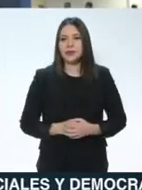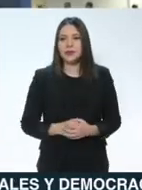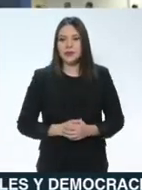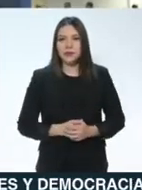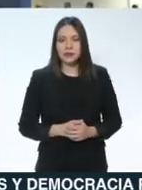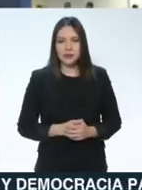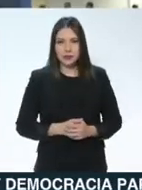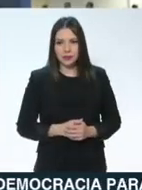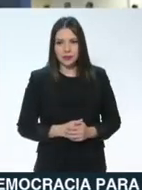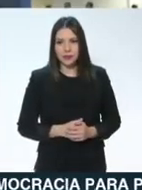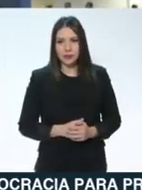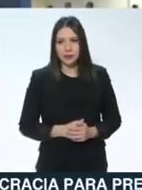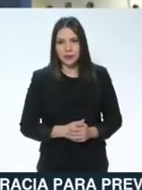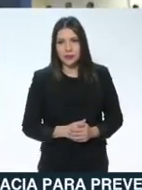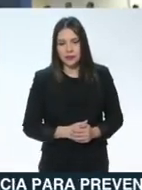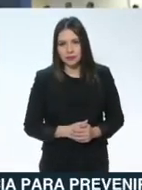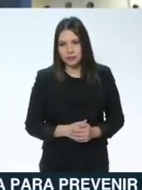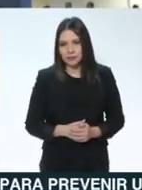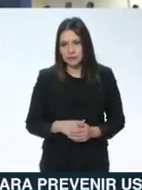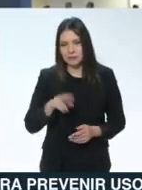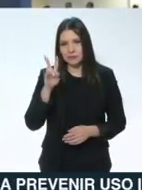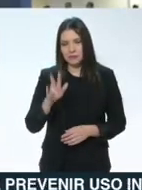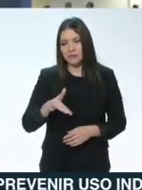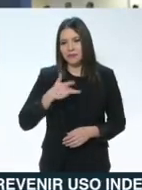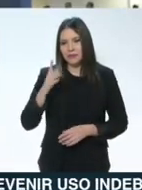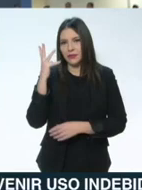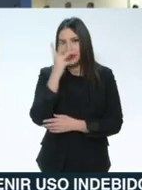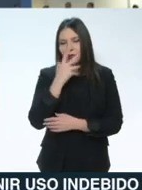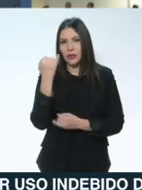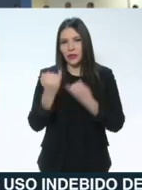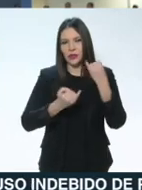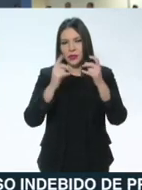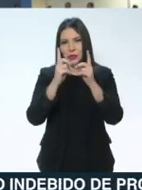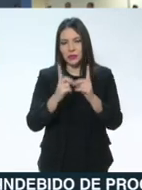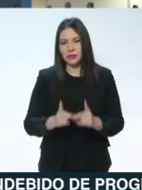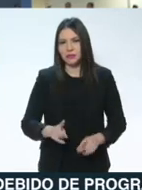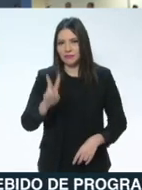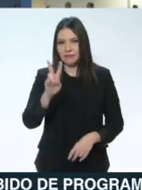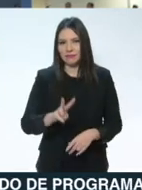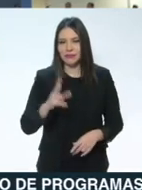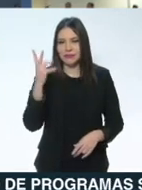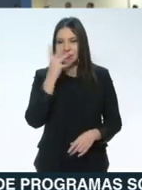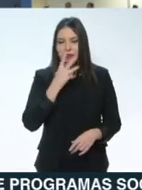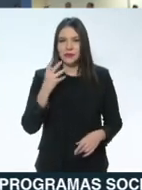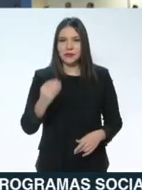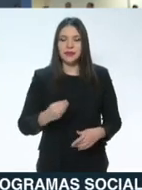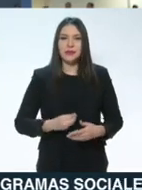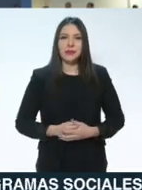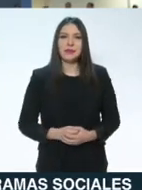Es algo muy bonito, es un torneo muy bonito, la verdad.